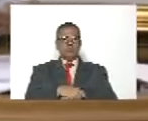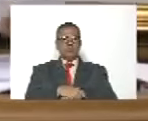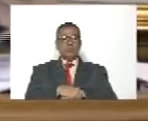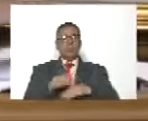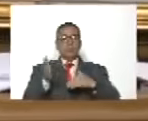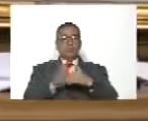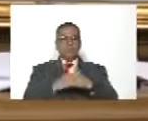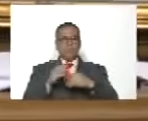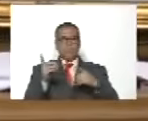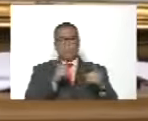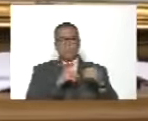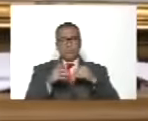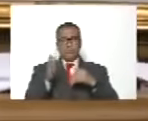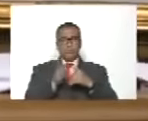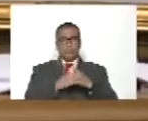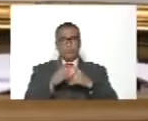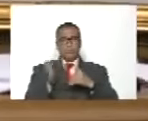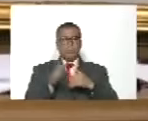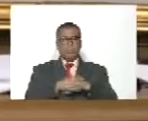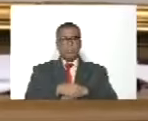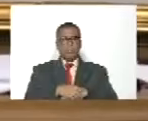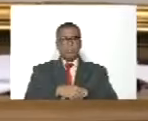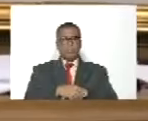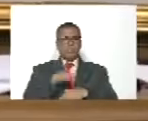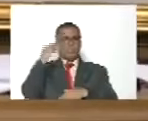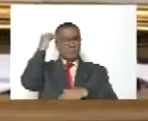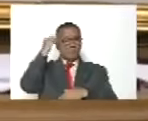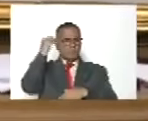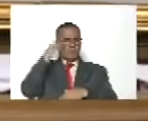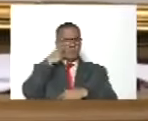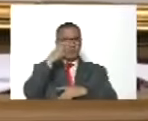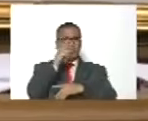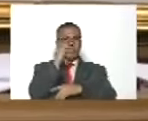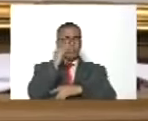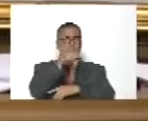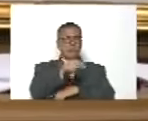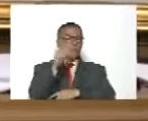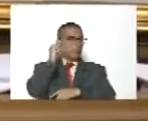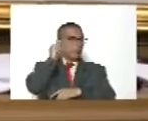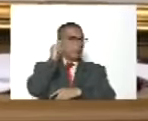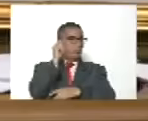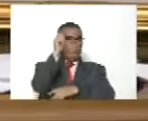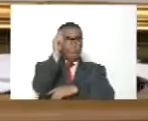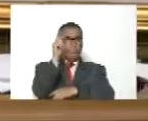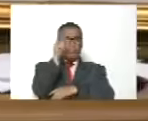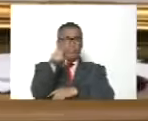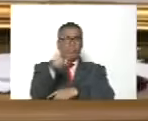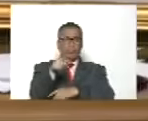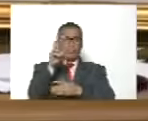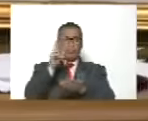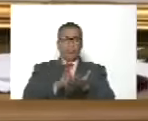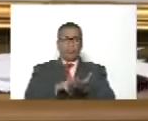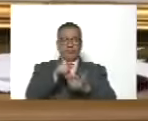Se va a cerrar el debate, se cierra. En consideración, las honorables diputadas y los honorables diputados que estén a